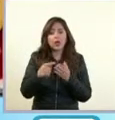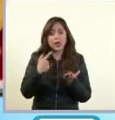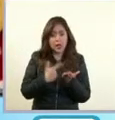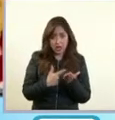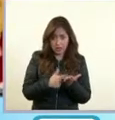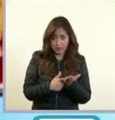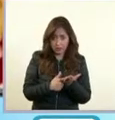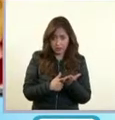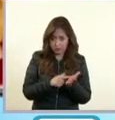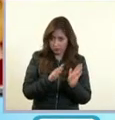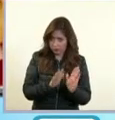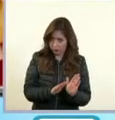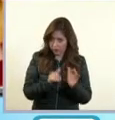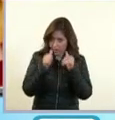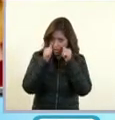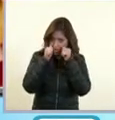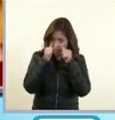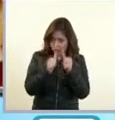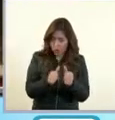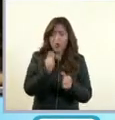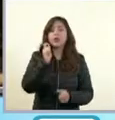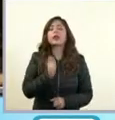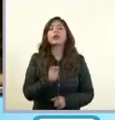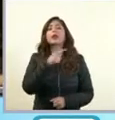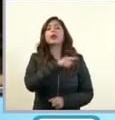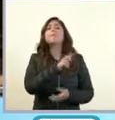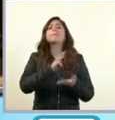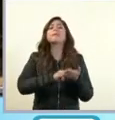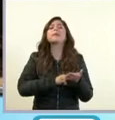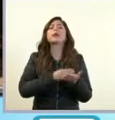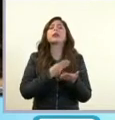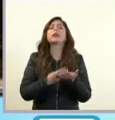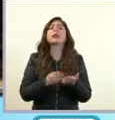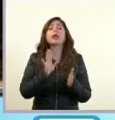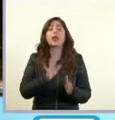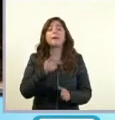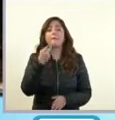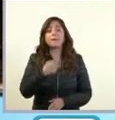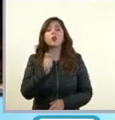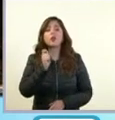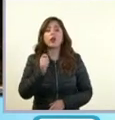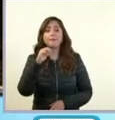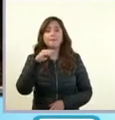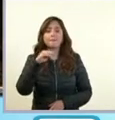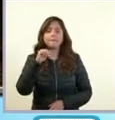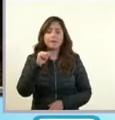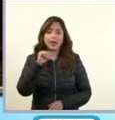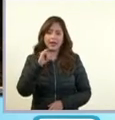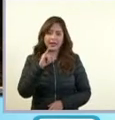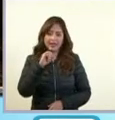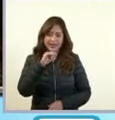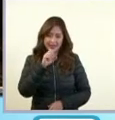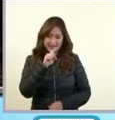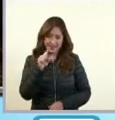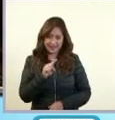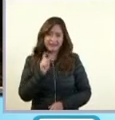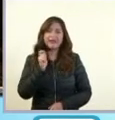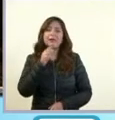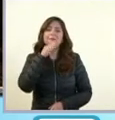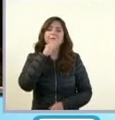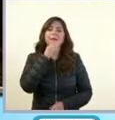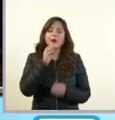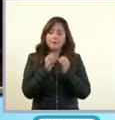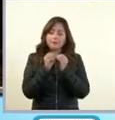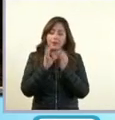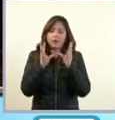mantequilla... gastando. Ah, no es carísimo. Además. Ojo, es maíz reventado. A mí Ajá. se me figura que es como si llegáramos,